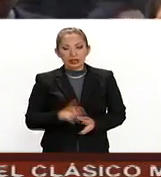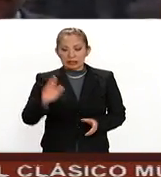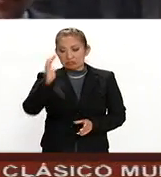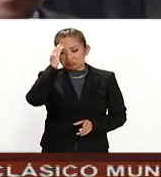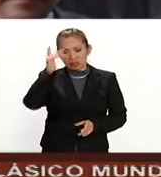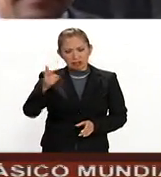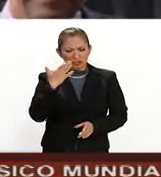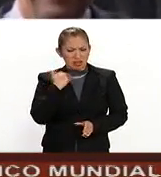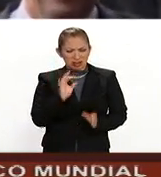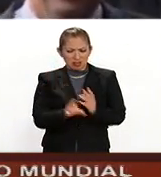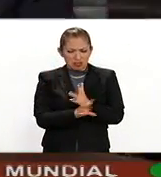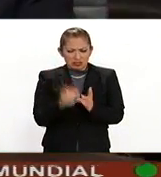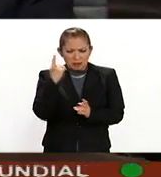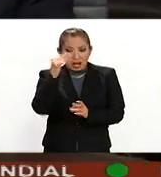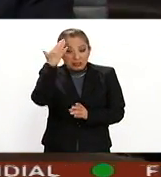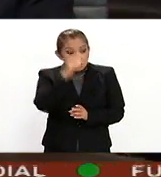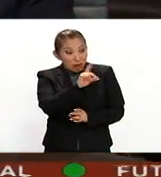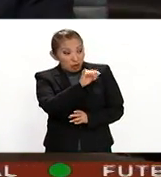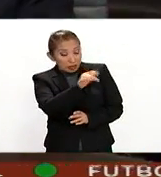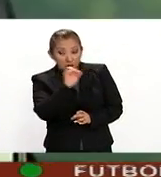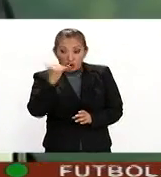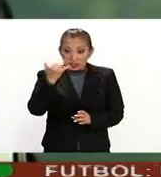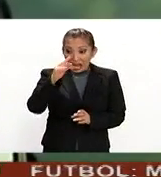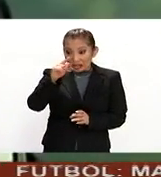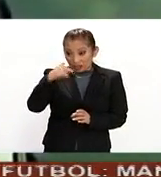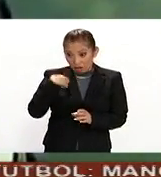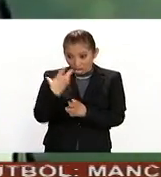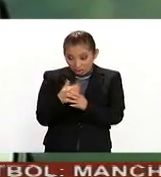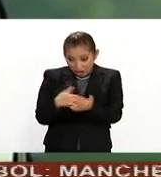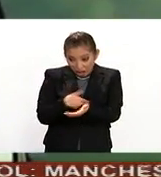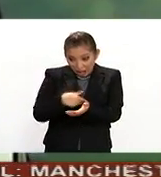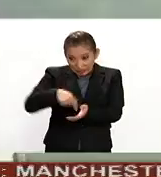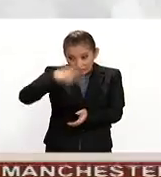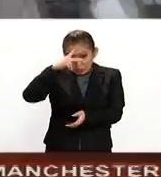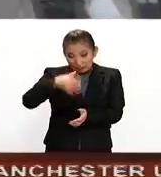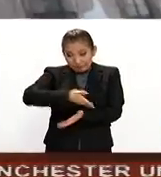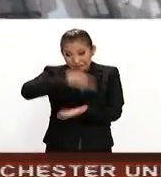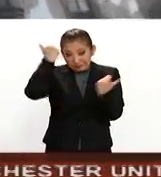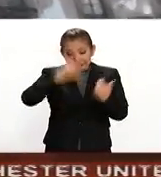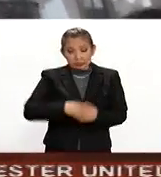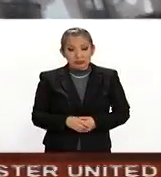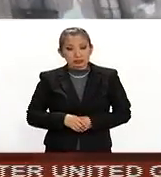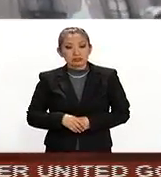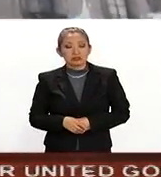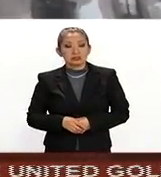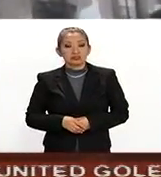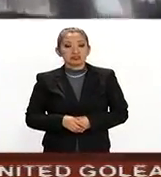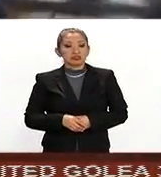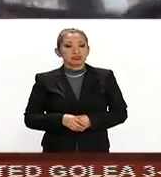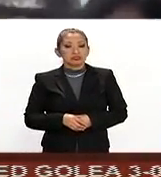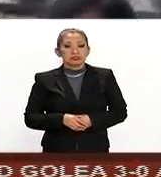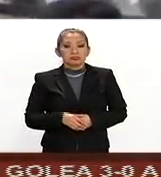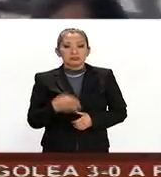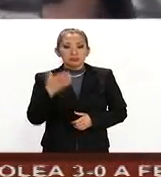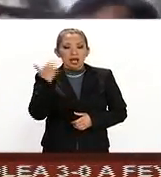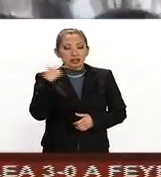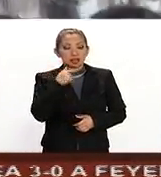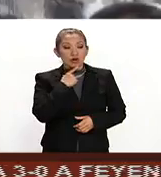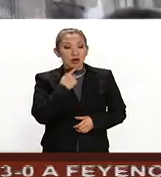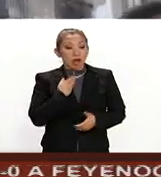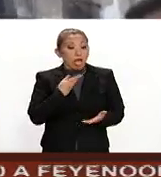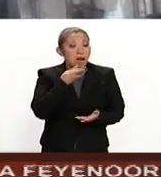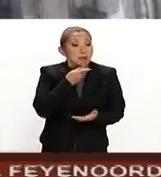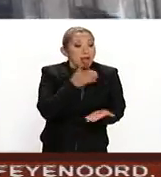Reconocen que no hay elementos para saber si Duarte y Yarrington se esconden en el país. No quisiera yo cometer la imprudencia